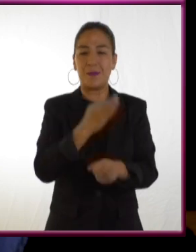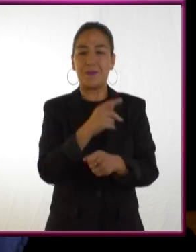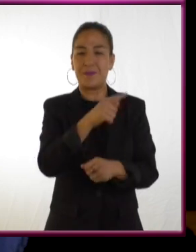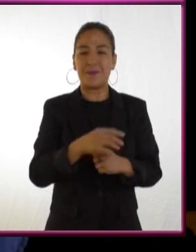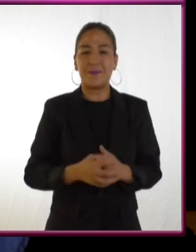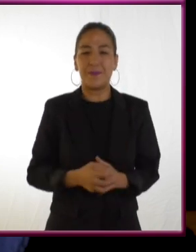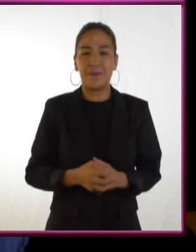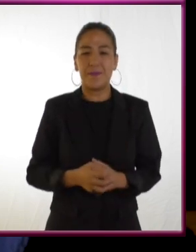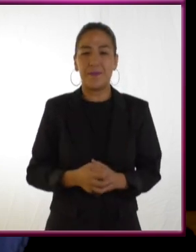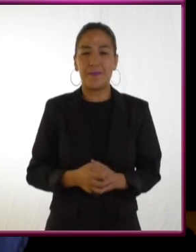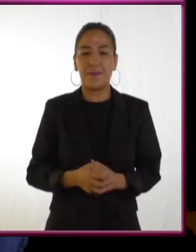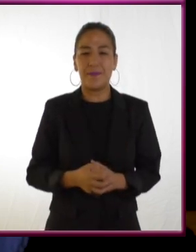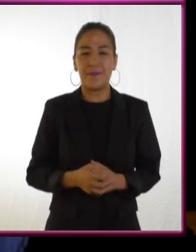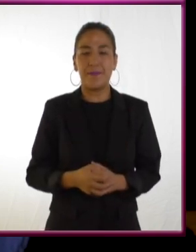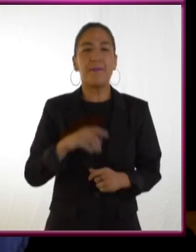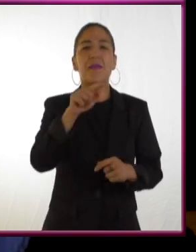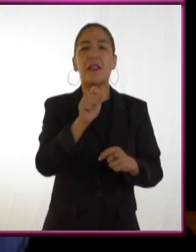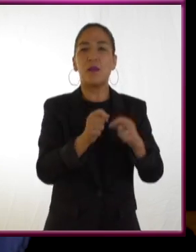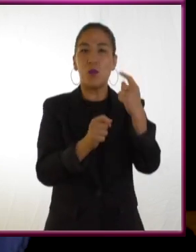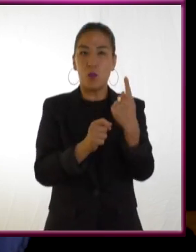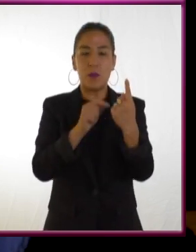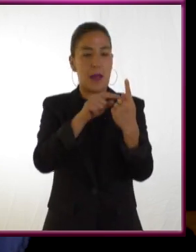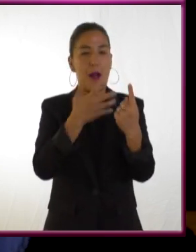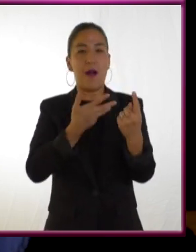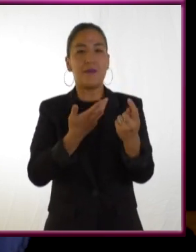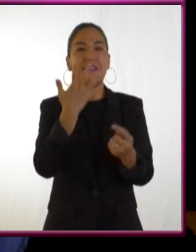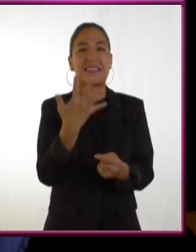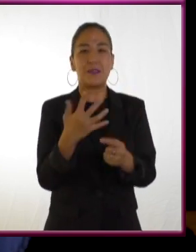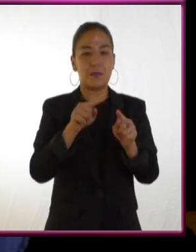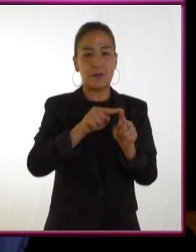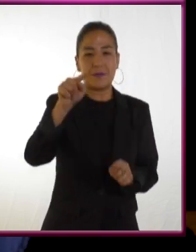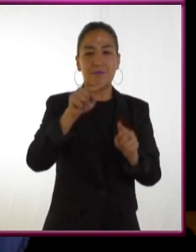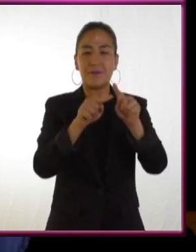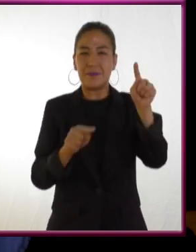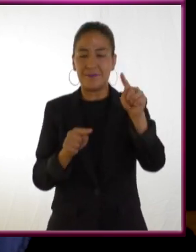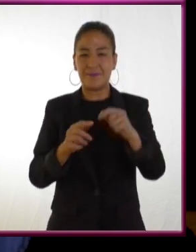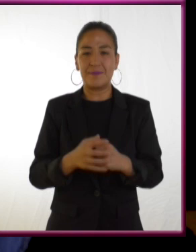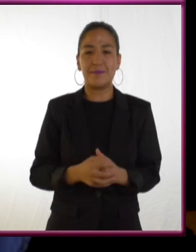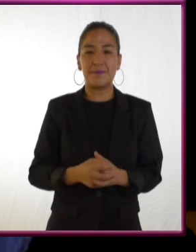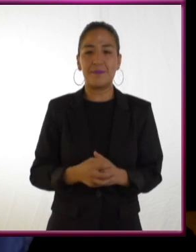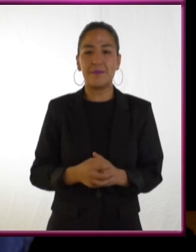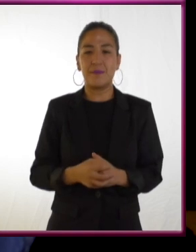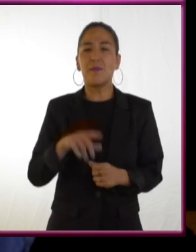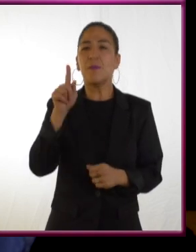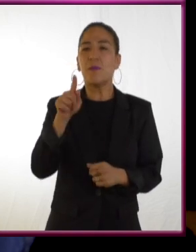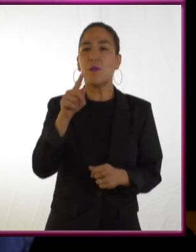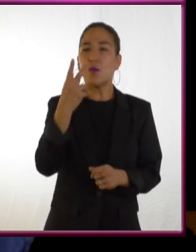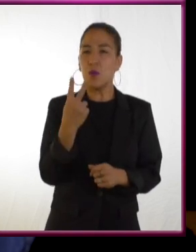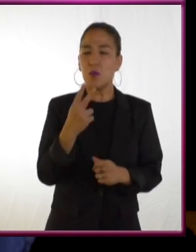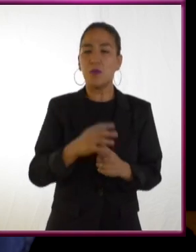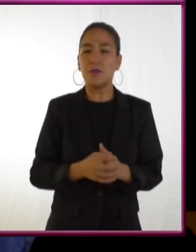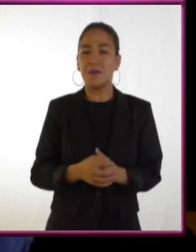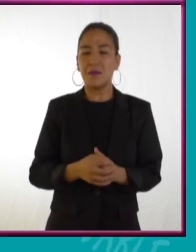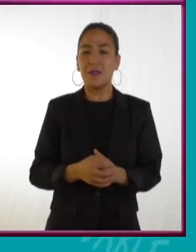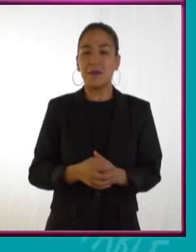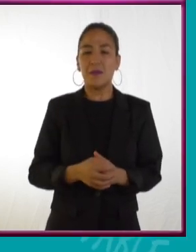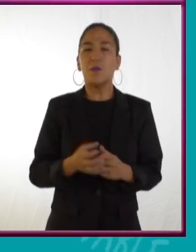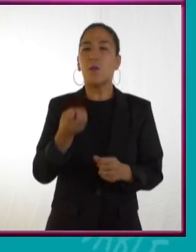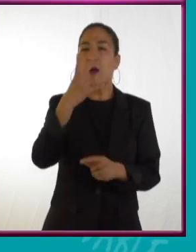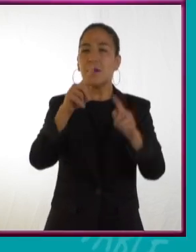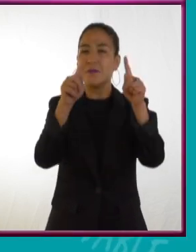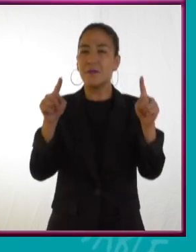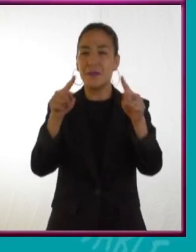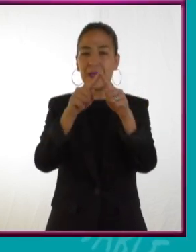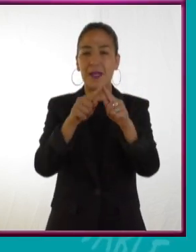Tenemos que en este vértice llegan 5 aristas. 1, 2, 3, 4, 5. A este llegan